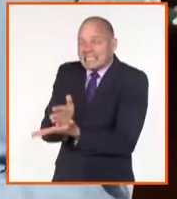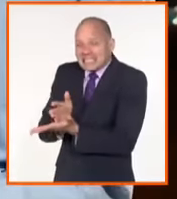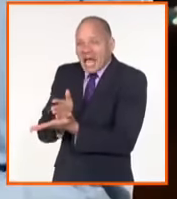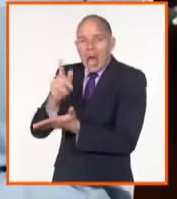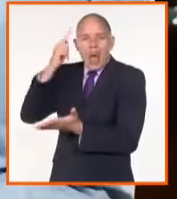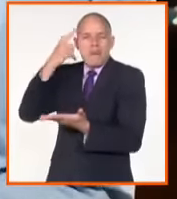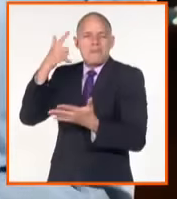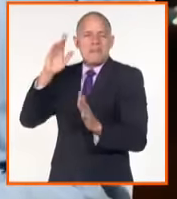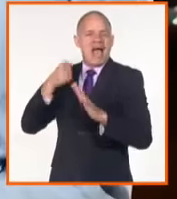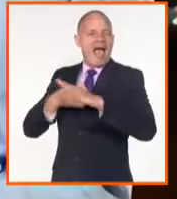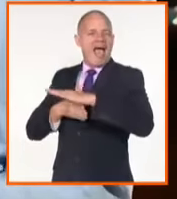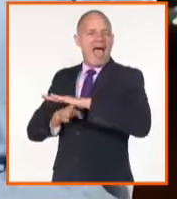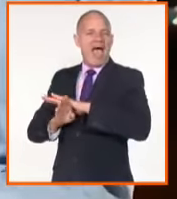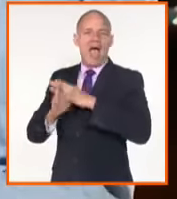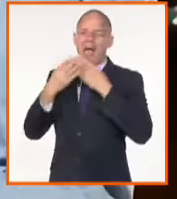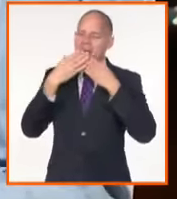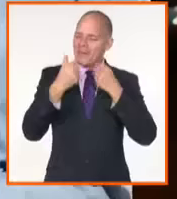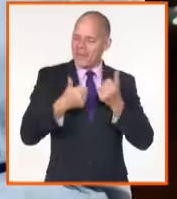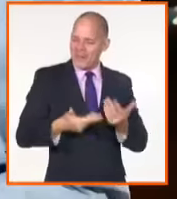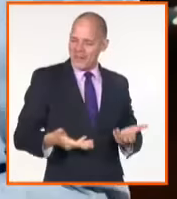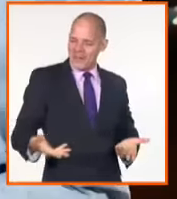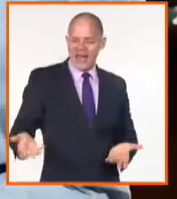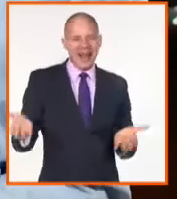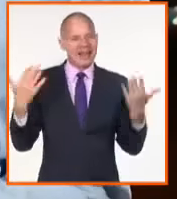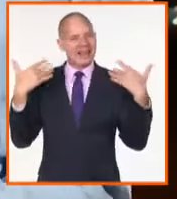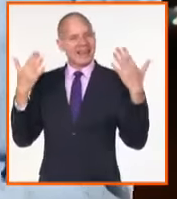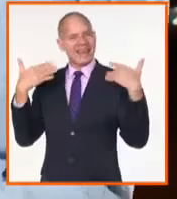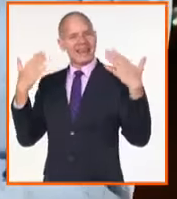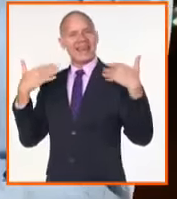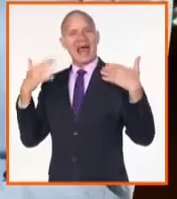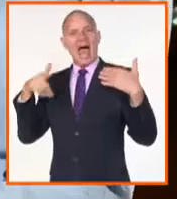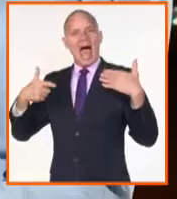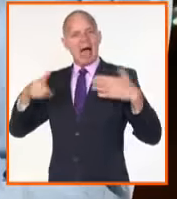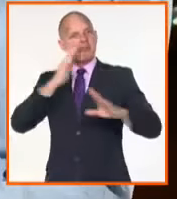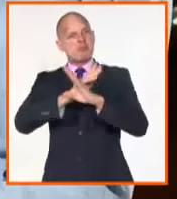esperaban, ni les dio las posibilidades que ellos esperaban, y entonces se vuelven